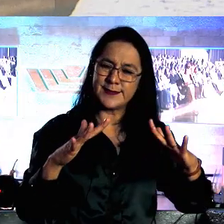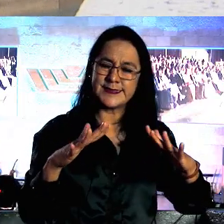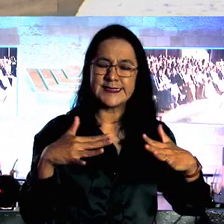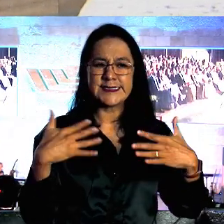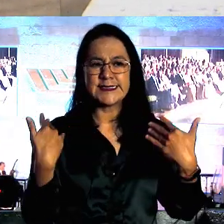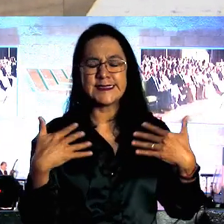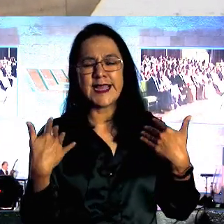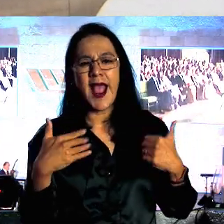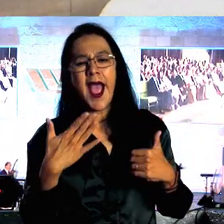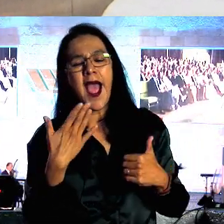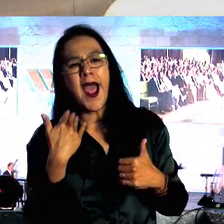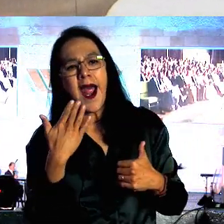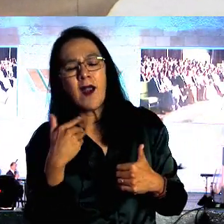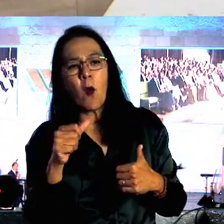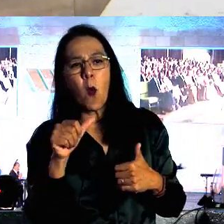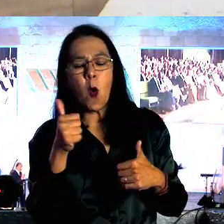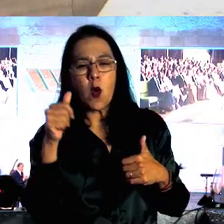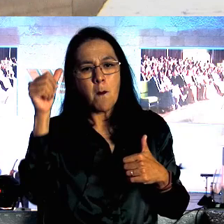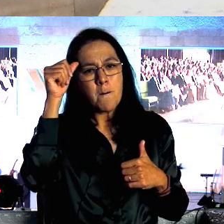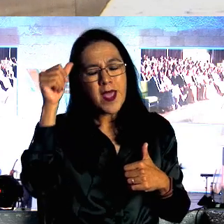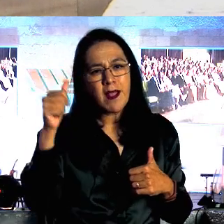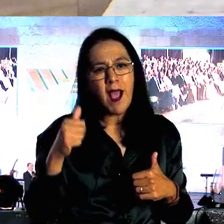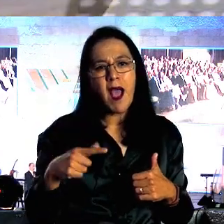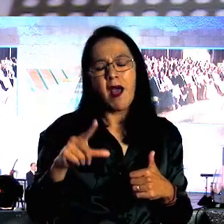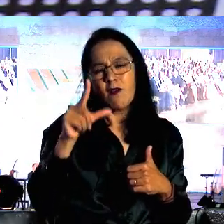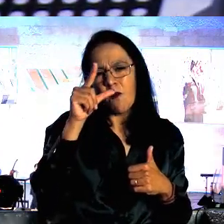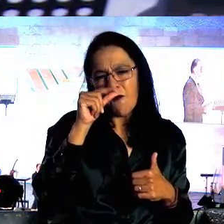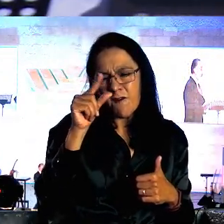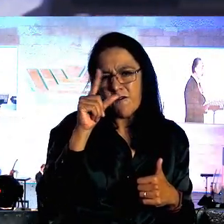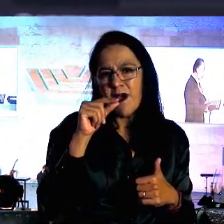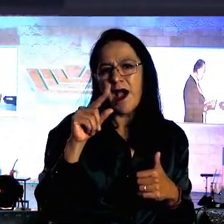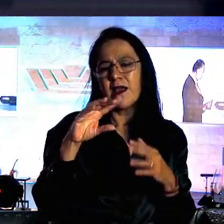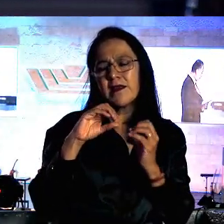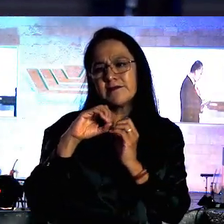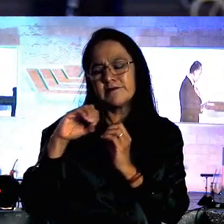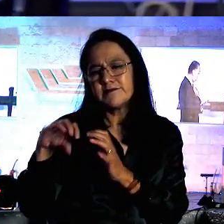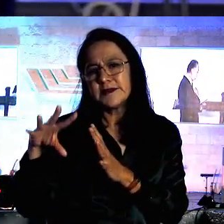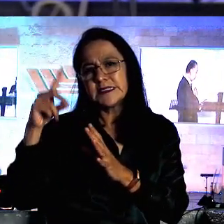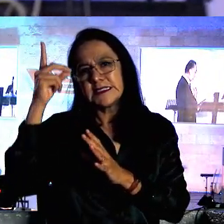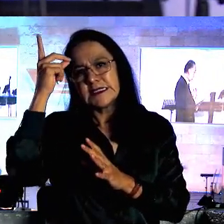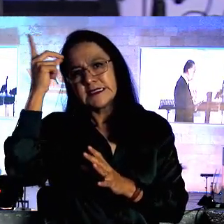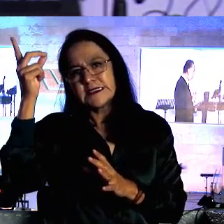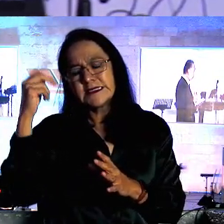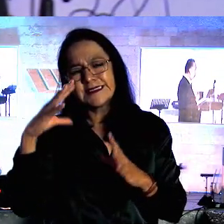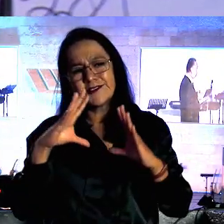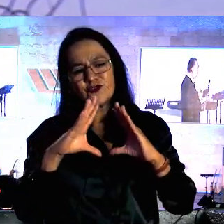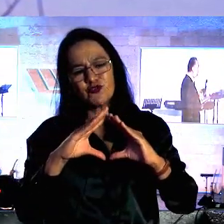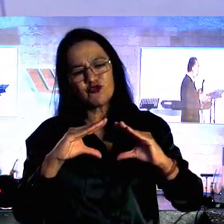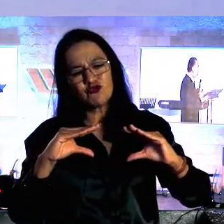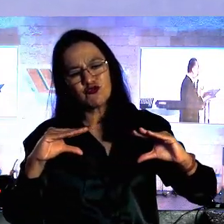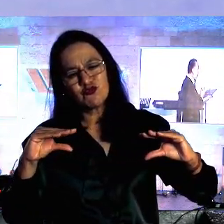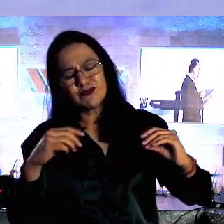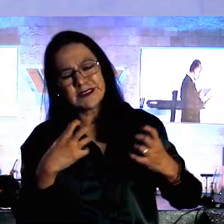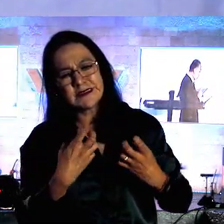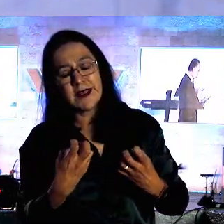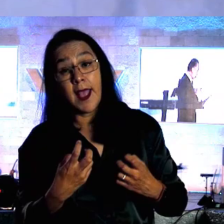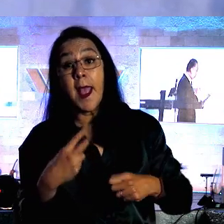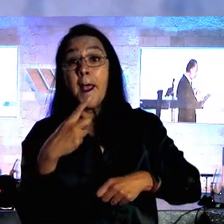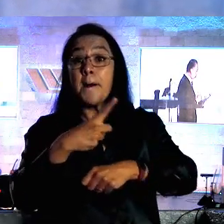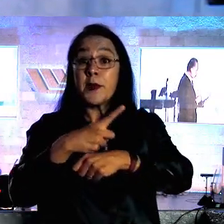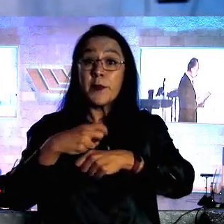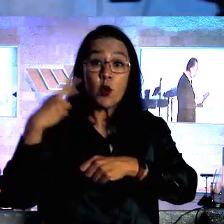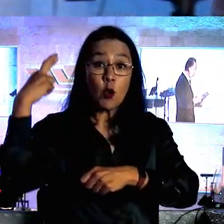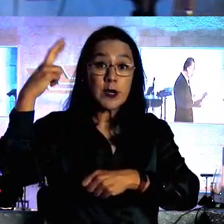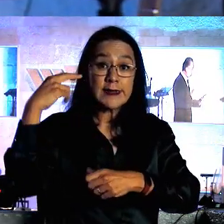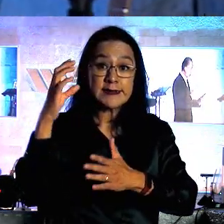otras fallas otros abandonos hacia Dios y obviamente viene la sequía en el primer libro de Reyes